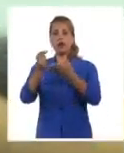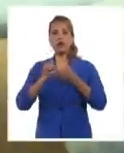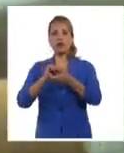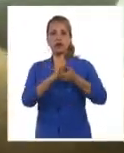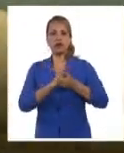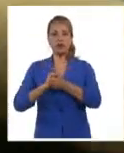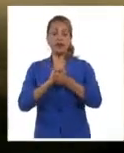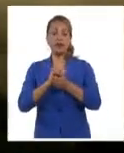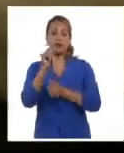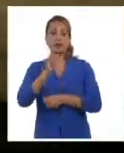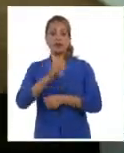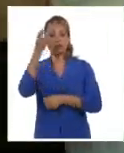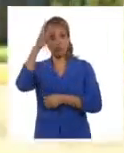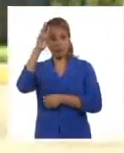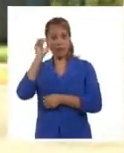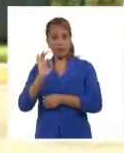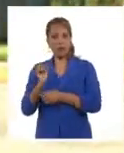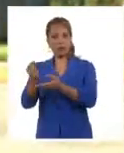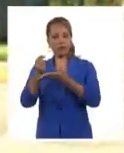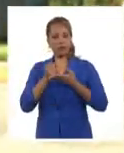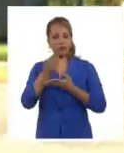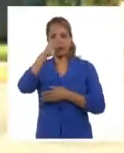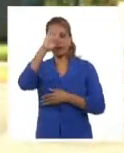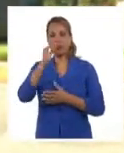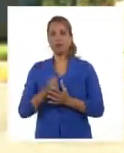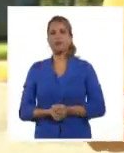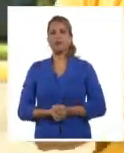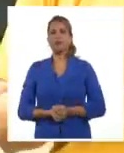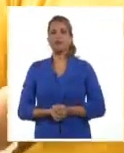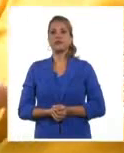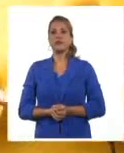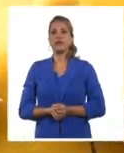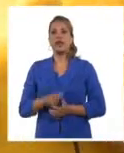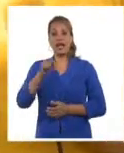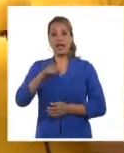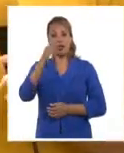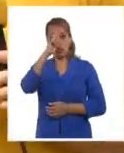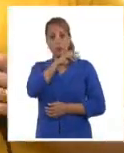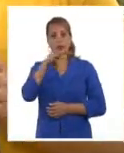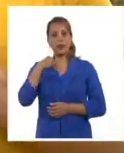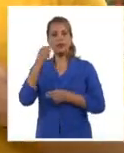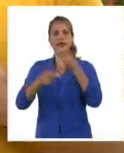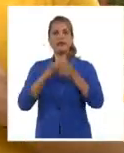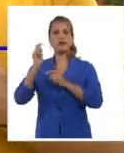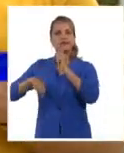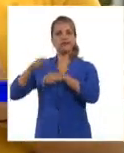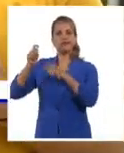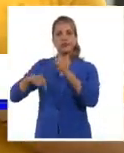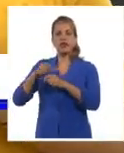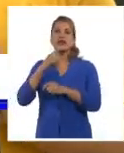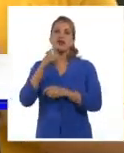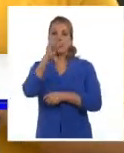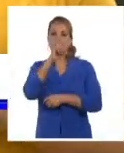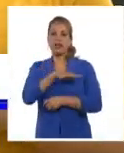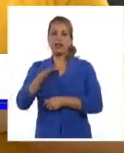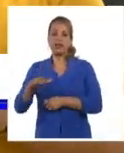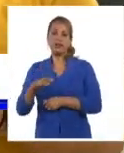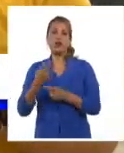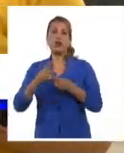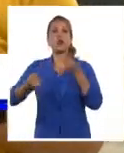en México, el Guajiro Citadino. Cada año se realizan en este hospital miles de intervenciones quirúrgicas en niños. No obstante,